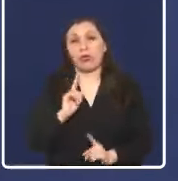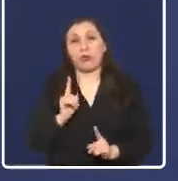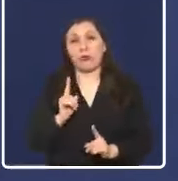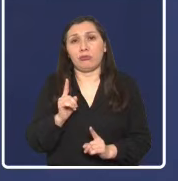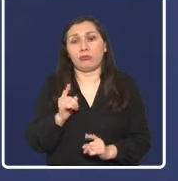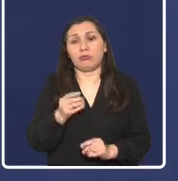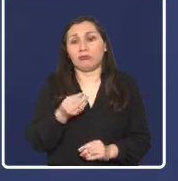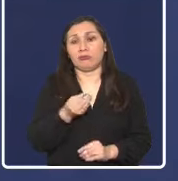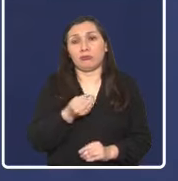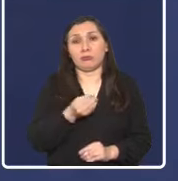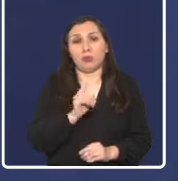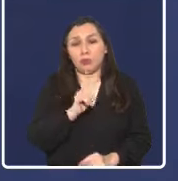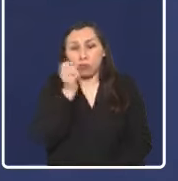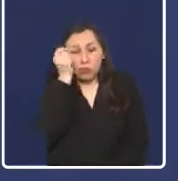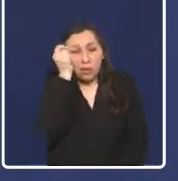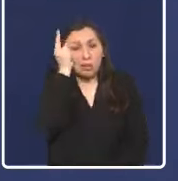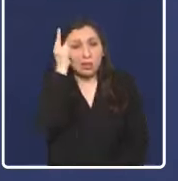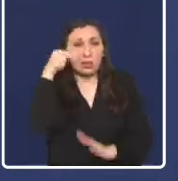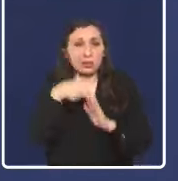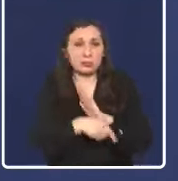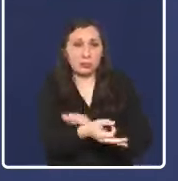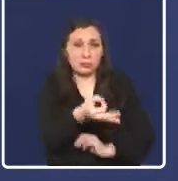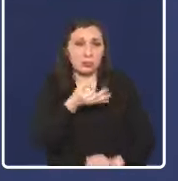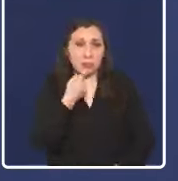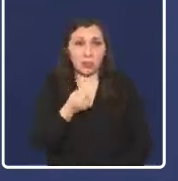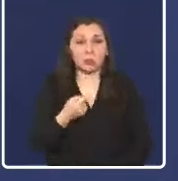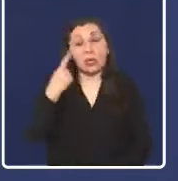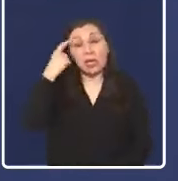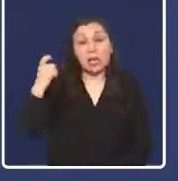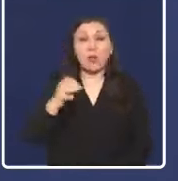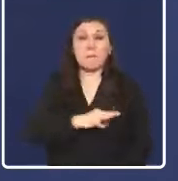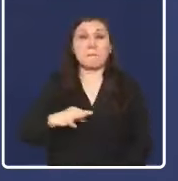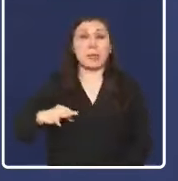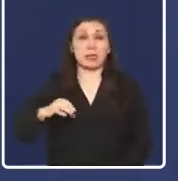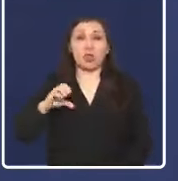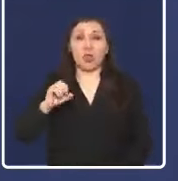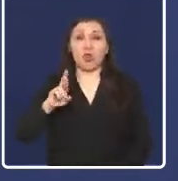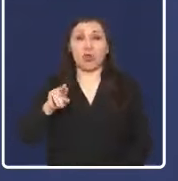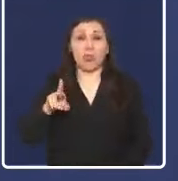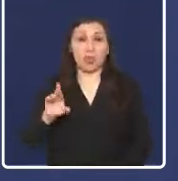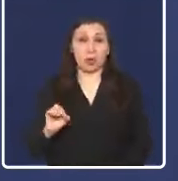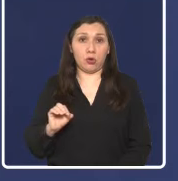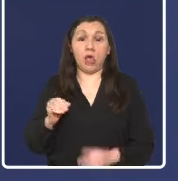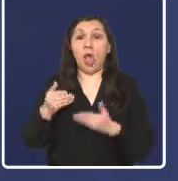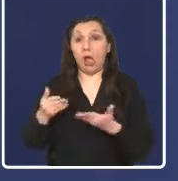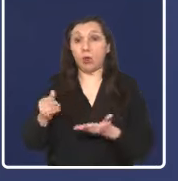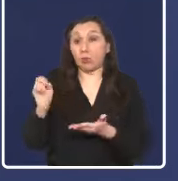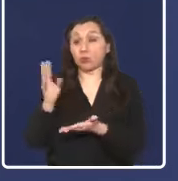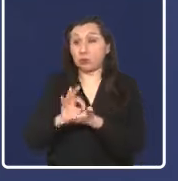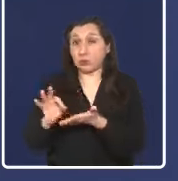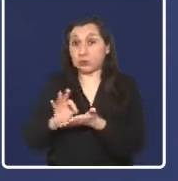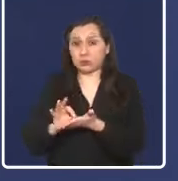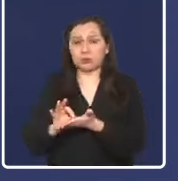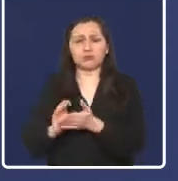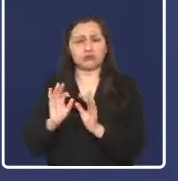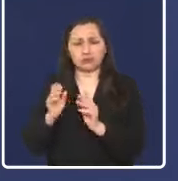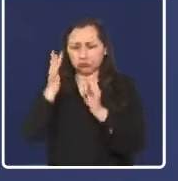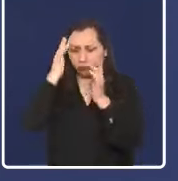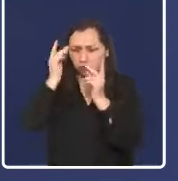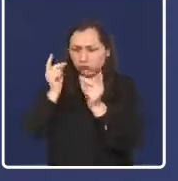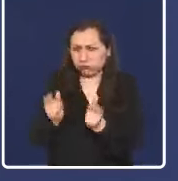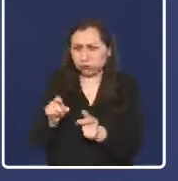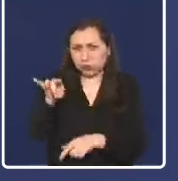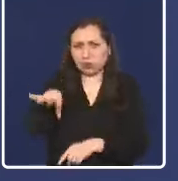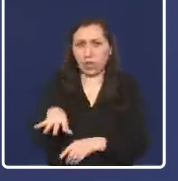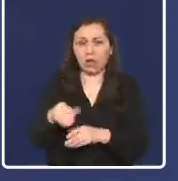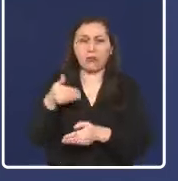lugar, o no entiendo el trasfondo de la pregunta. Creo que el ministro Cordero es una persona, el actual subsecretario Cordero, es una persona totalmente capacitada